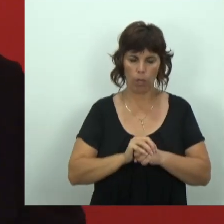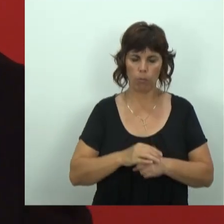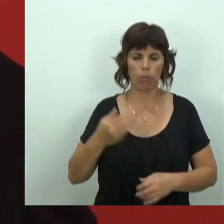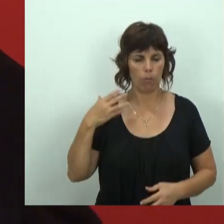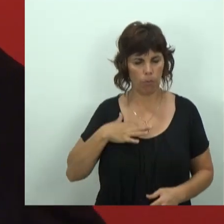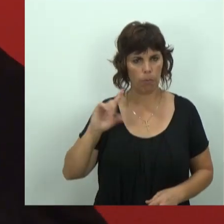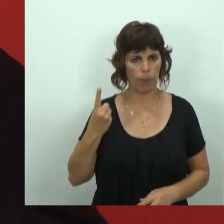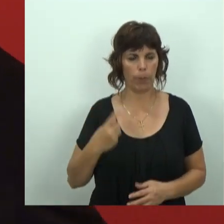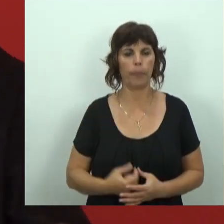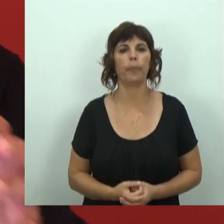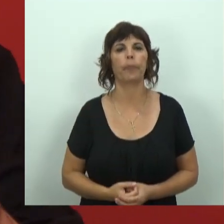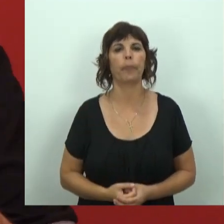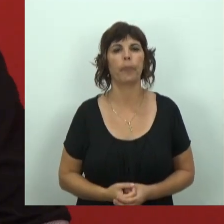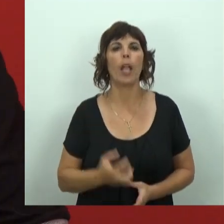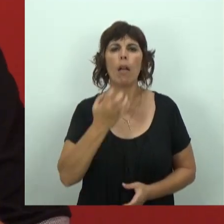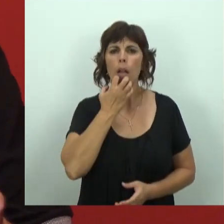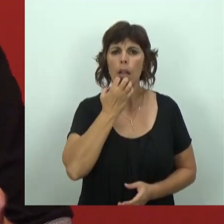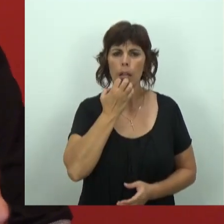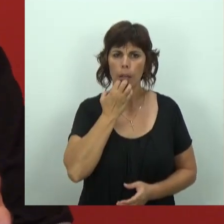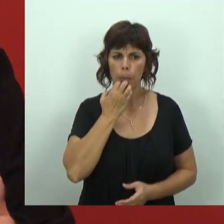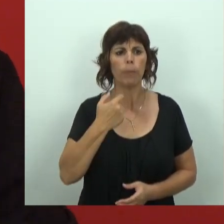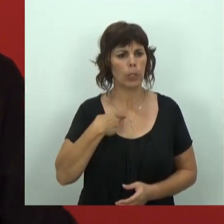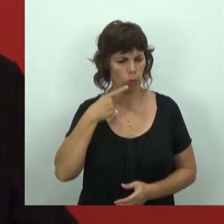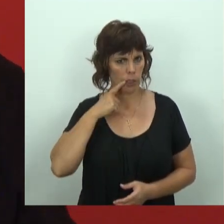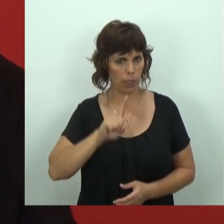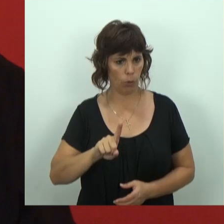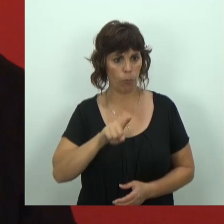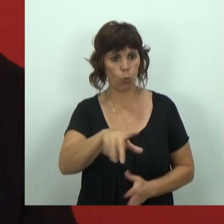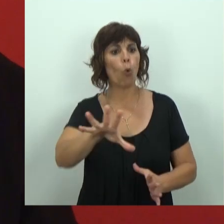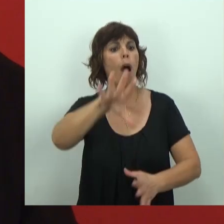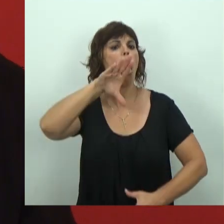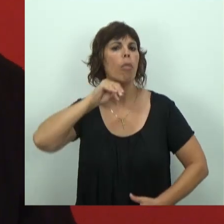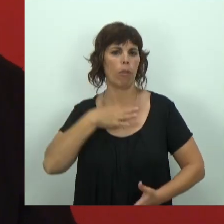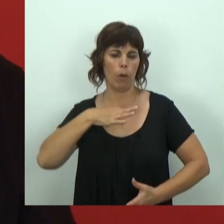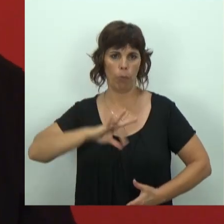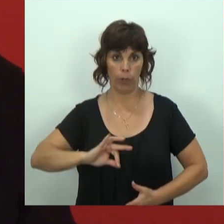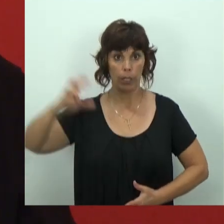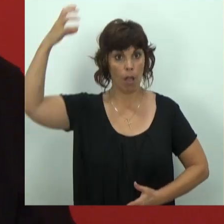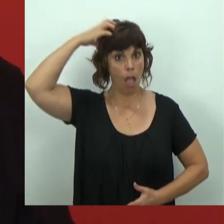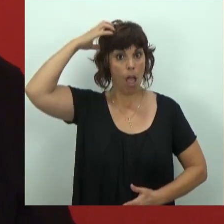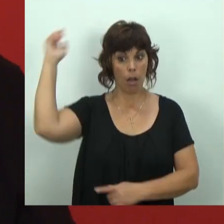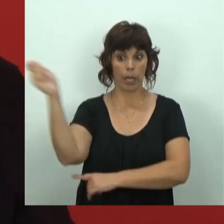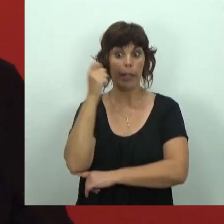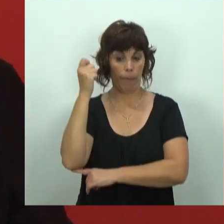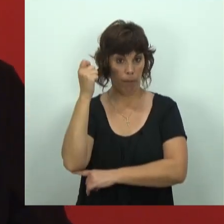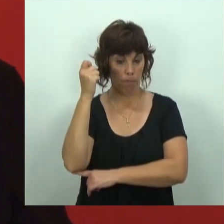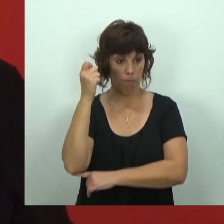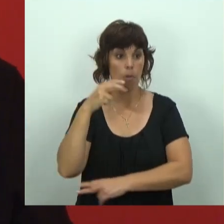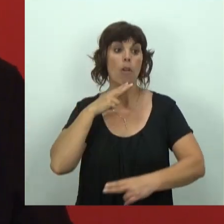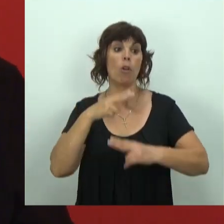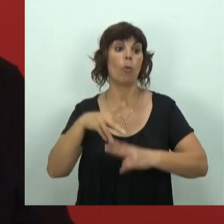David, y déjame terminar con el ejemplo de David. David era impresionante, rey